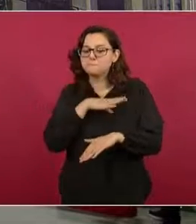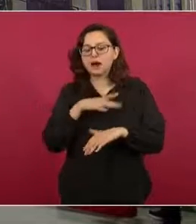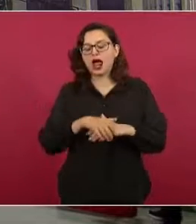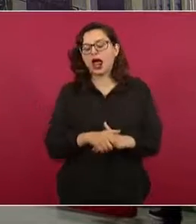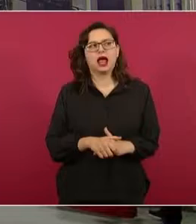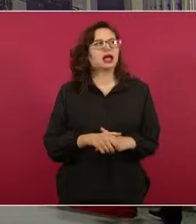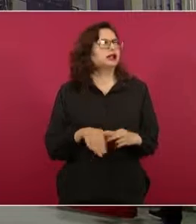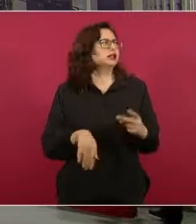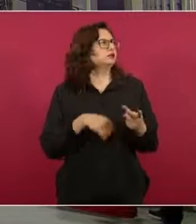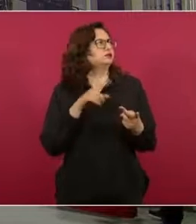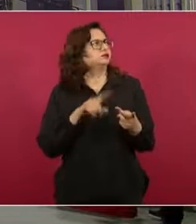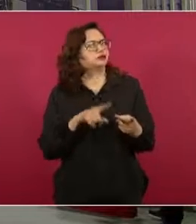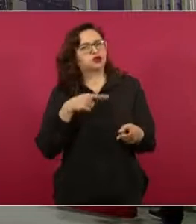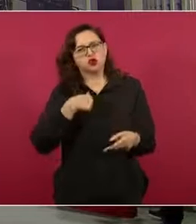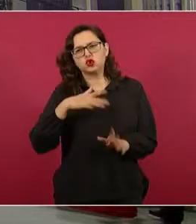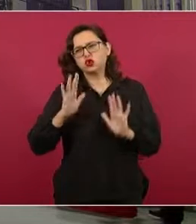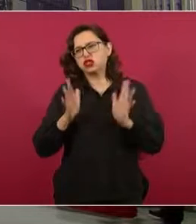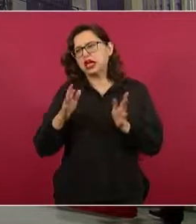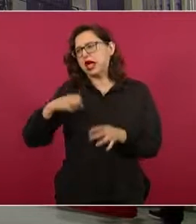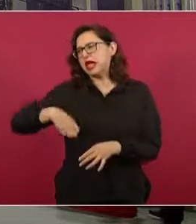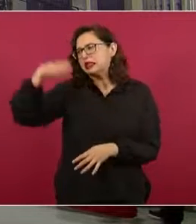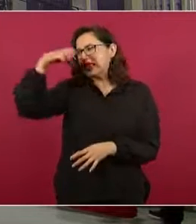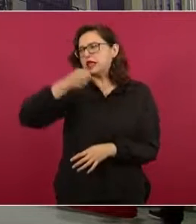ya estoy chocheando,